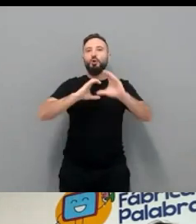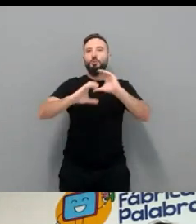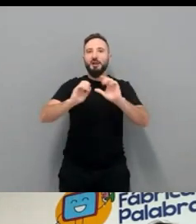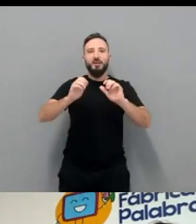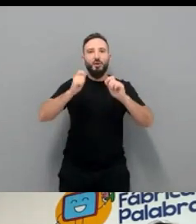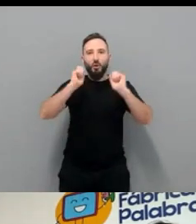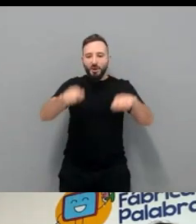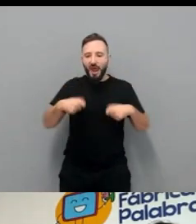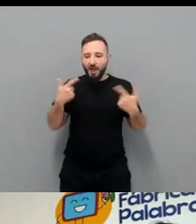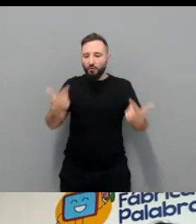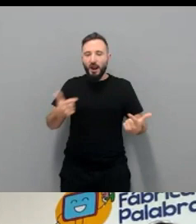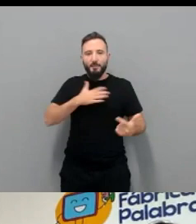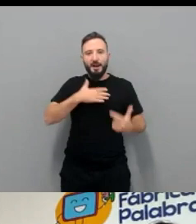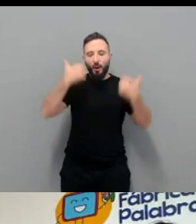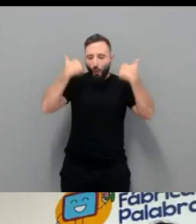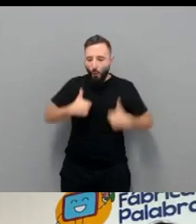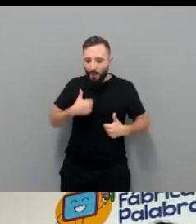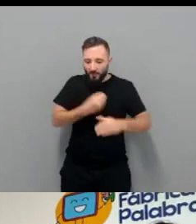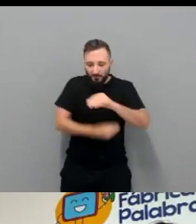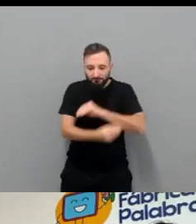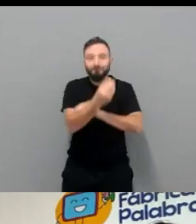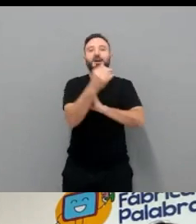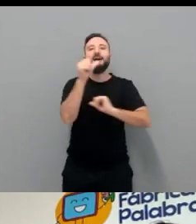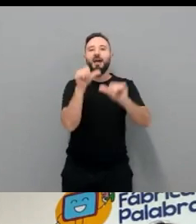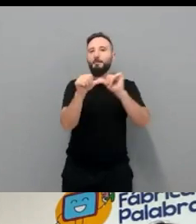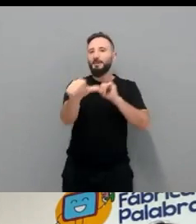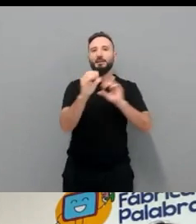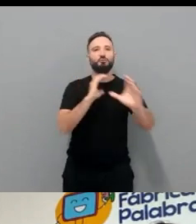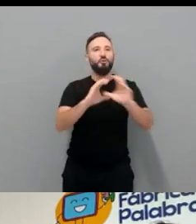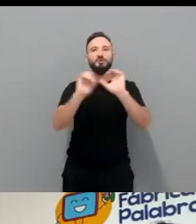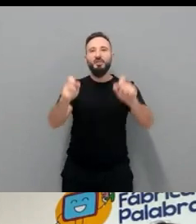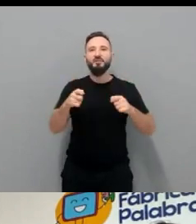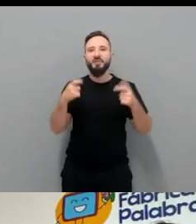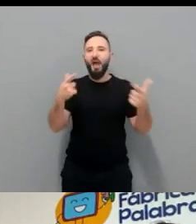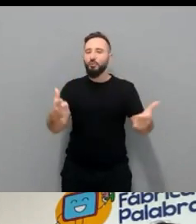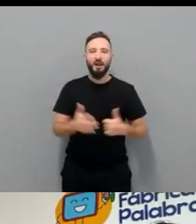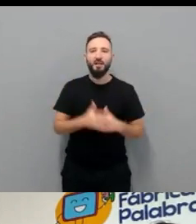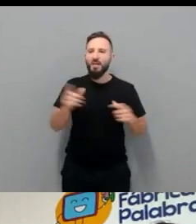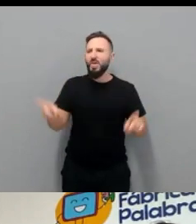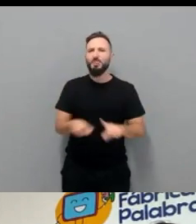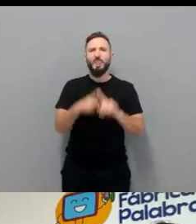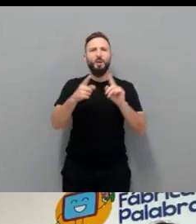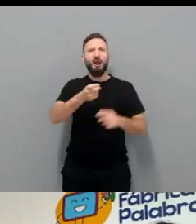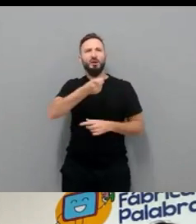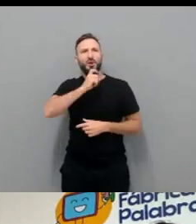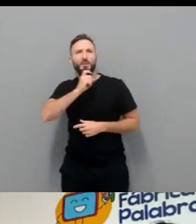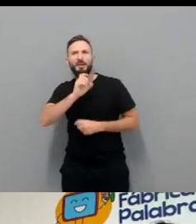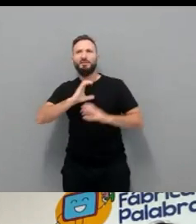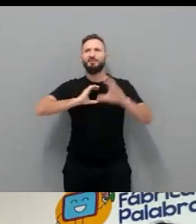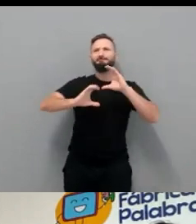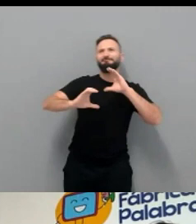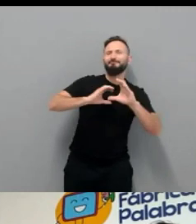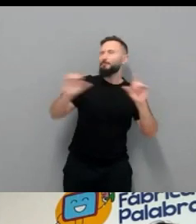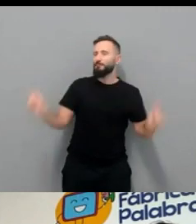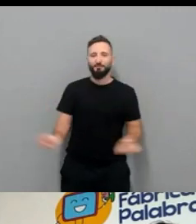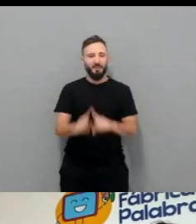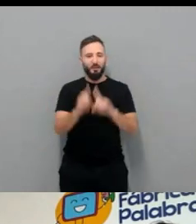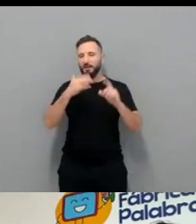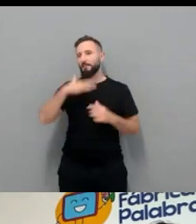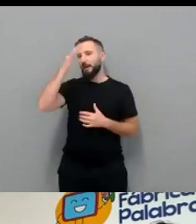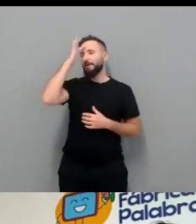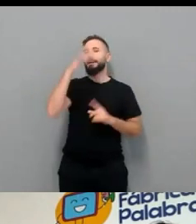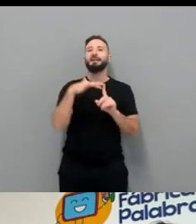nada más nacer. Da igual las dificultades comunicativas que tengamos. Voy a poner un